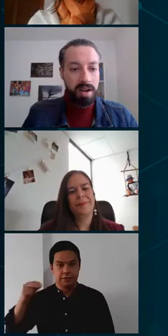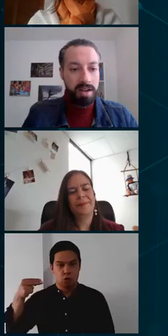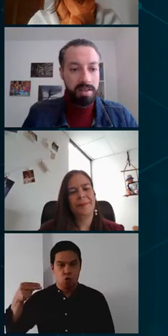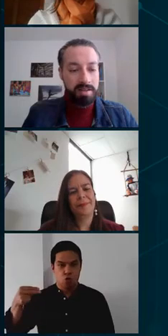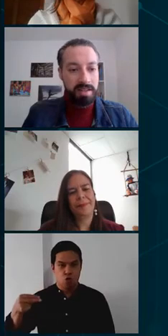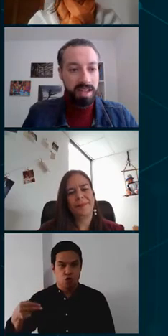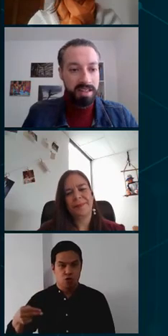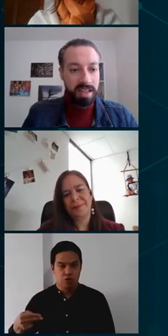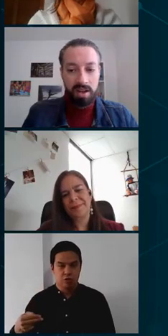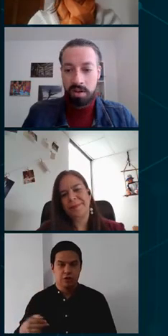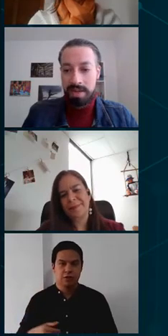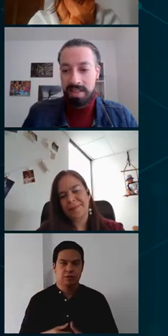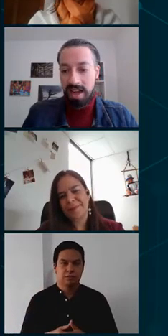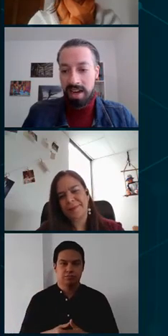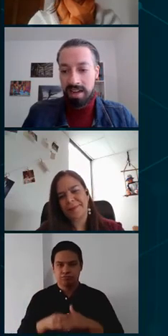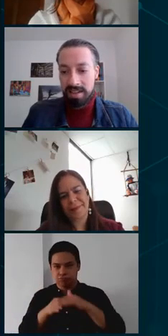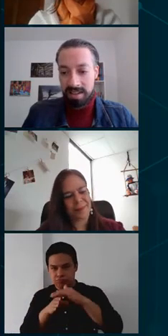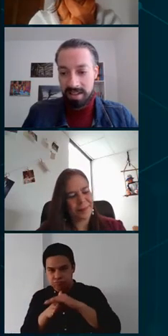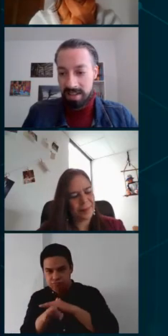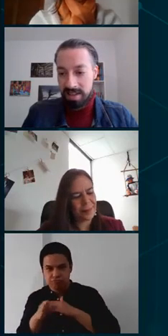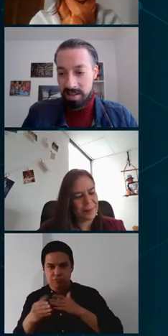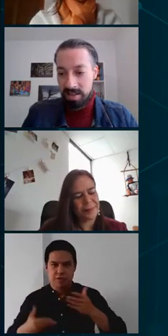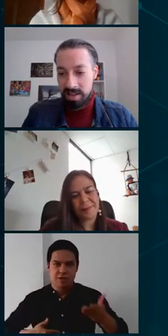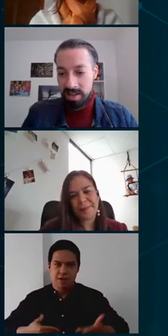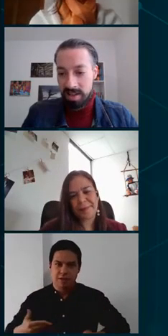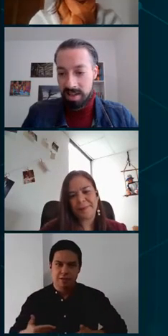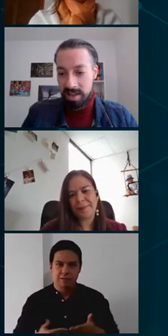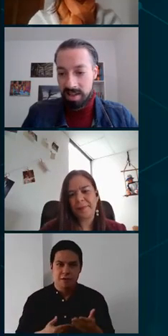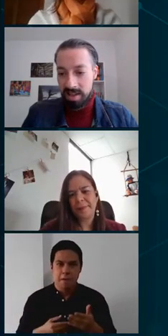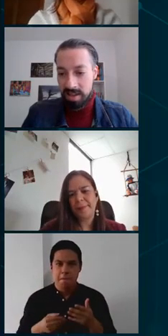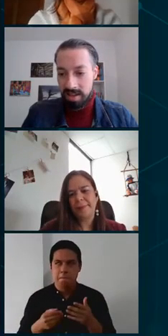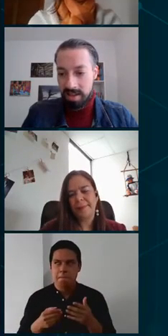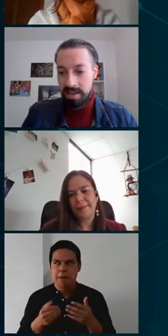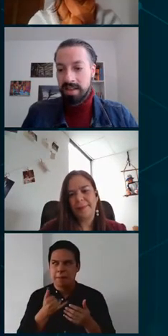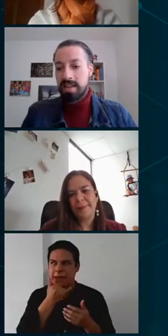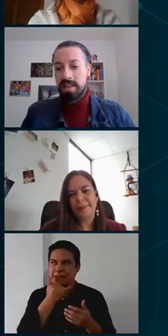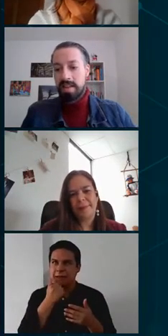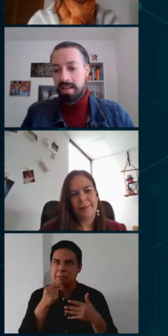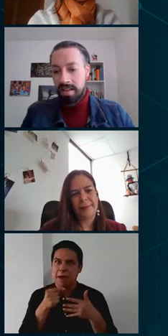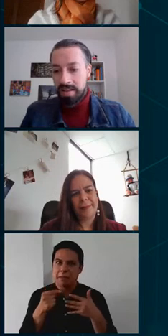su travesía por el centro comercial?